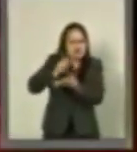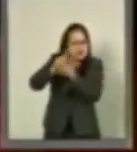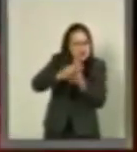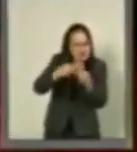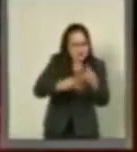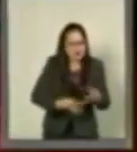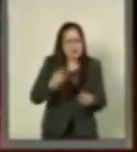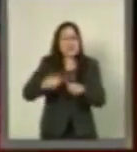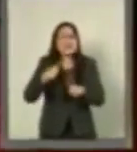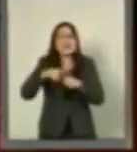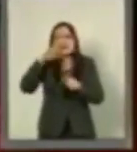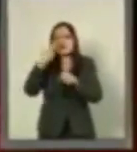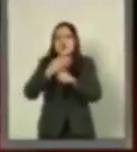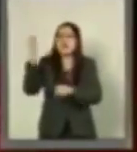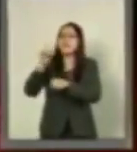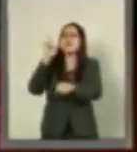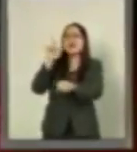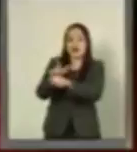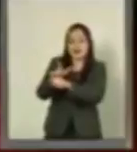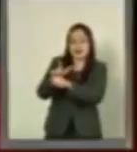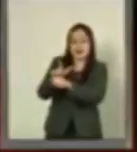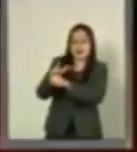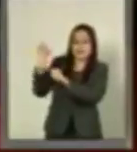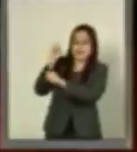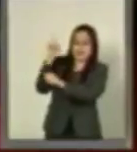entonces, quien está